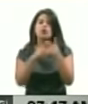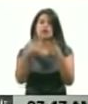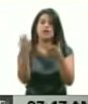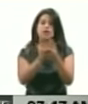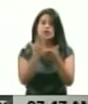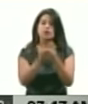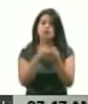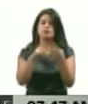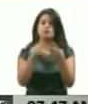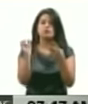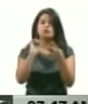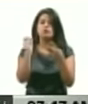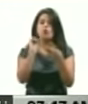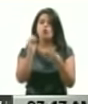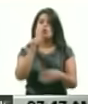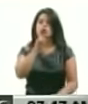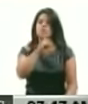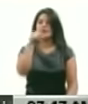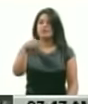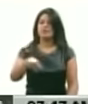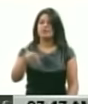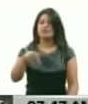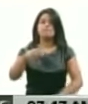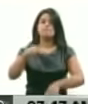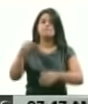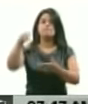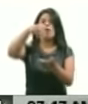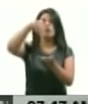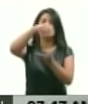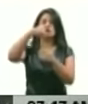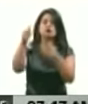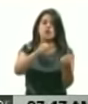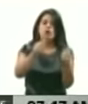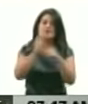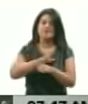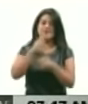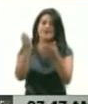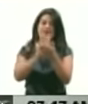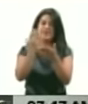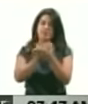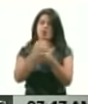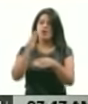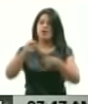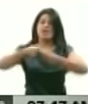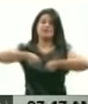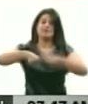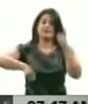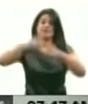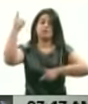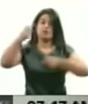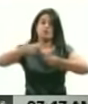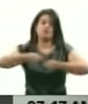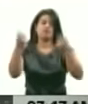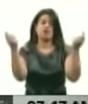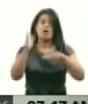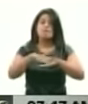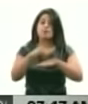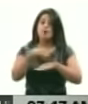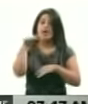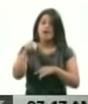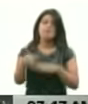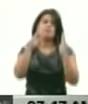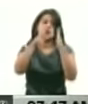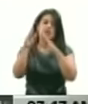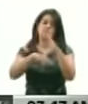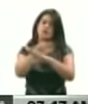o como le llamamos nosotros acá en criollo, bautizo de libros, porque bueno, es la casa que definitivamente todos